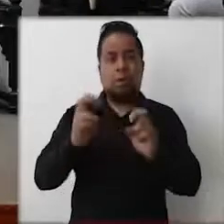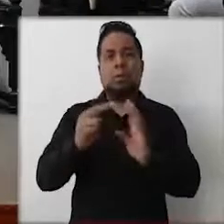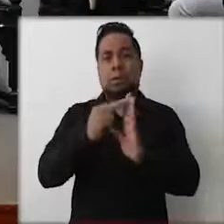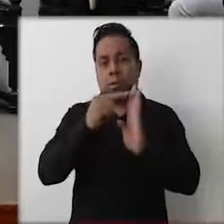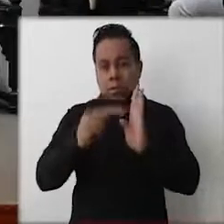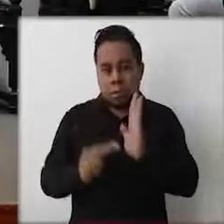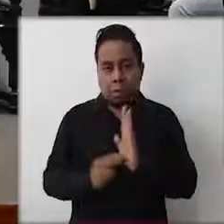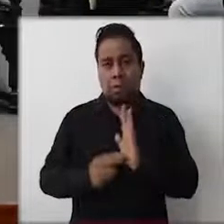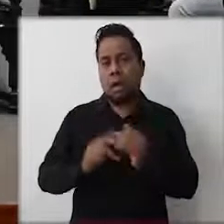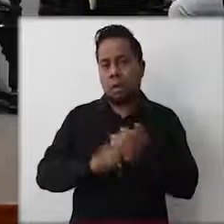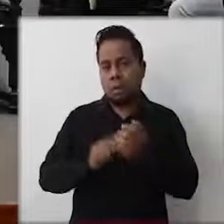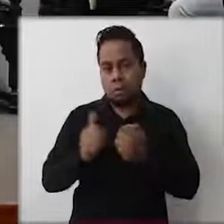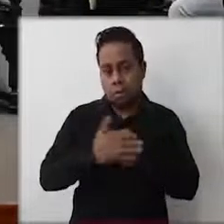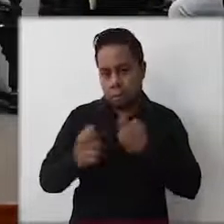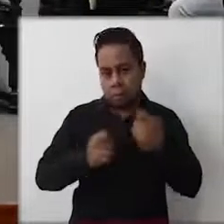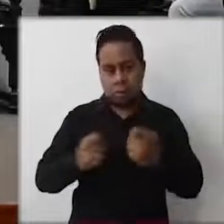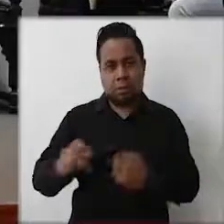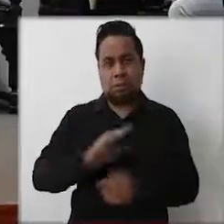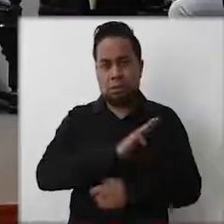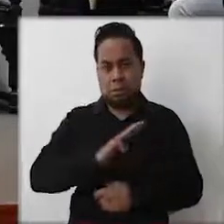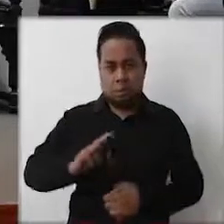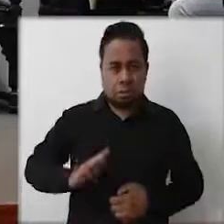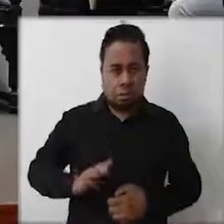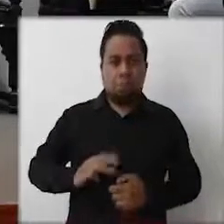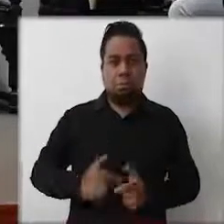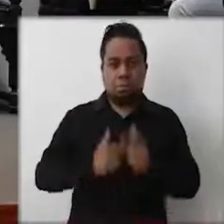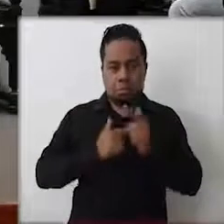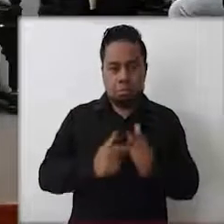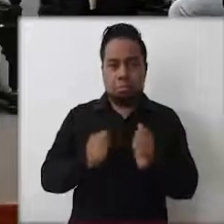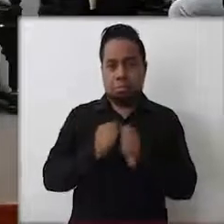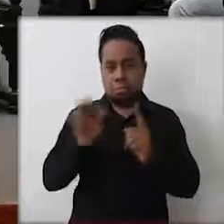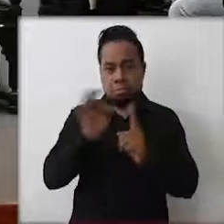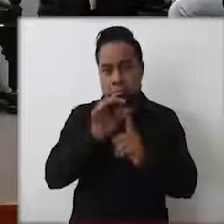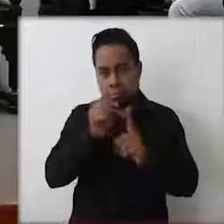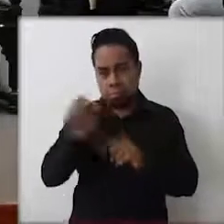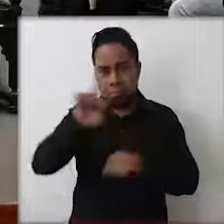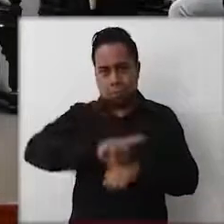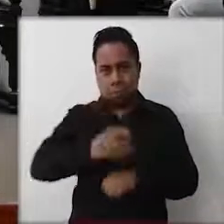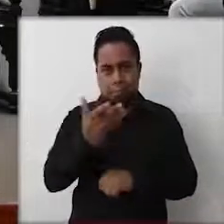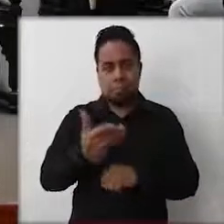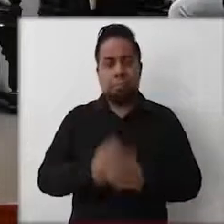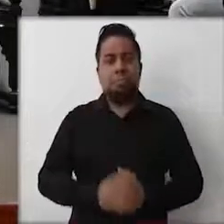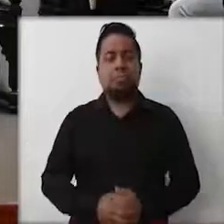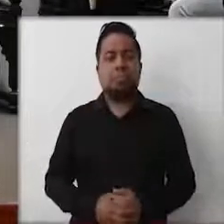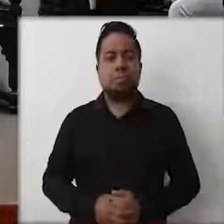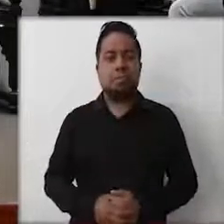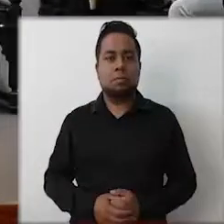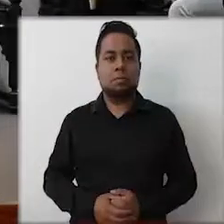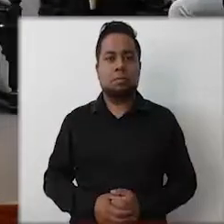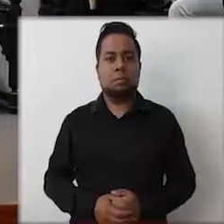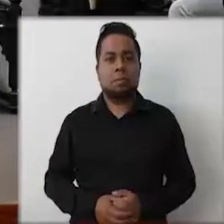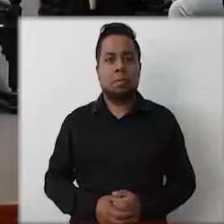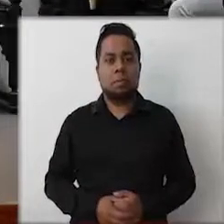comisión. El único dictamen listado para dar cuenta en esta sesión es con número